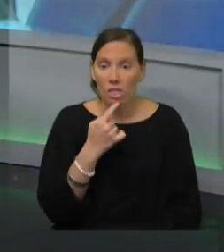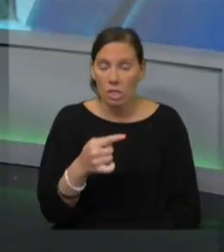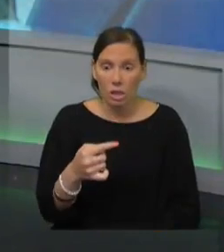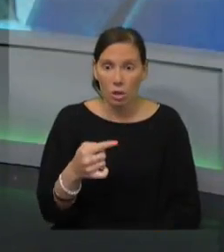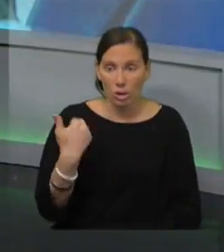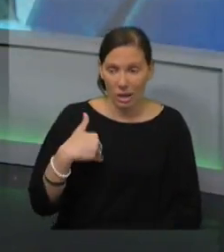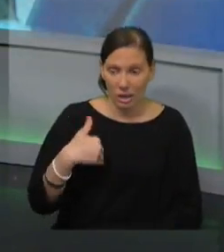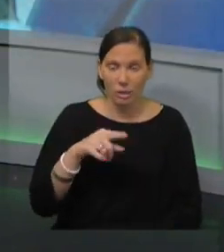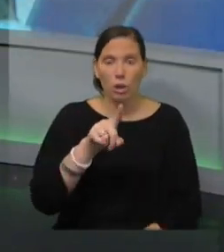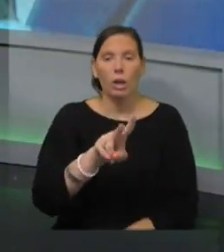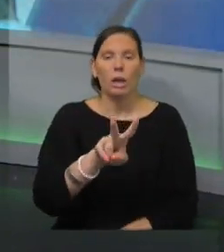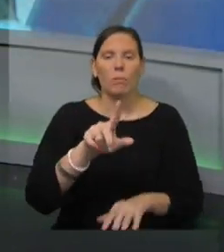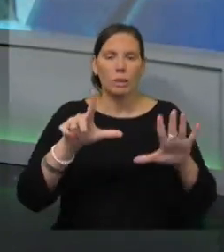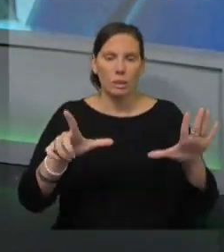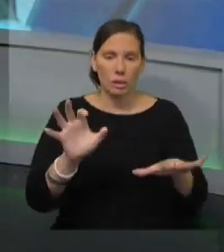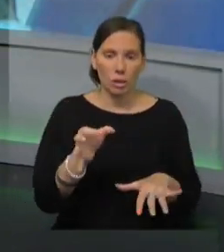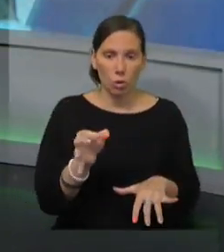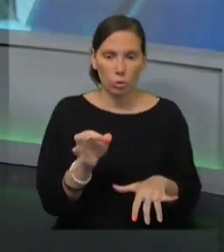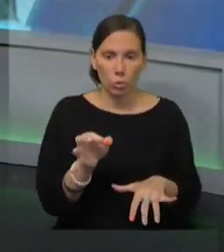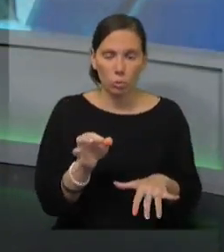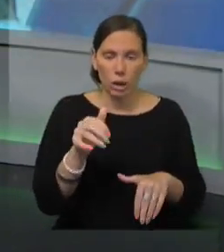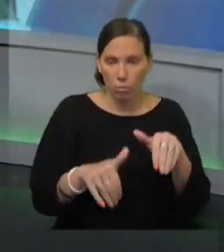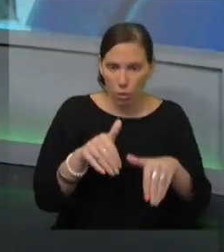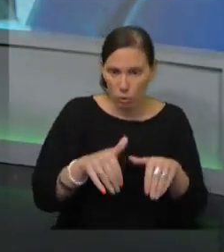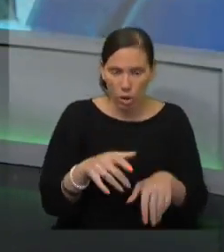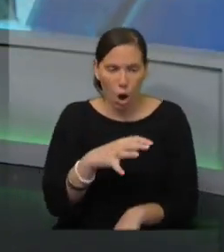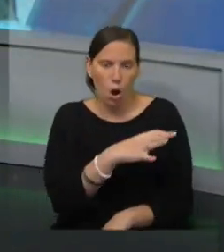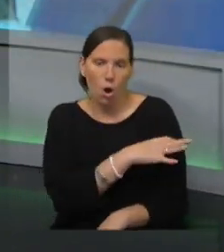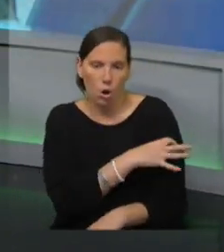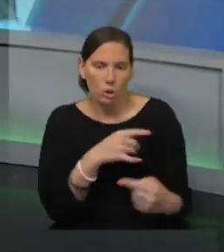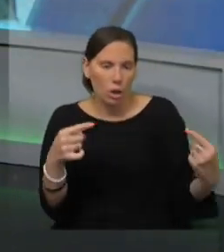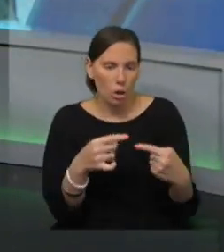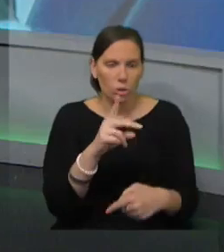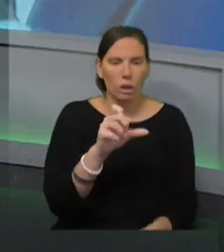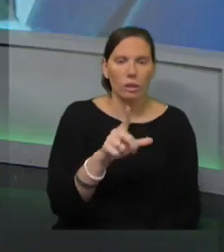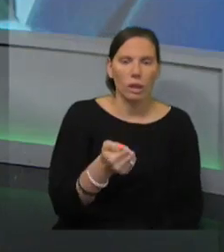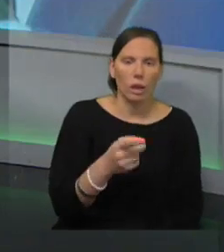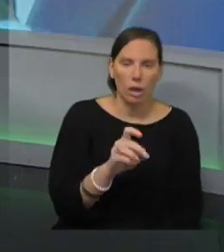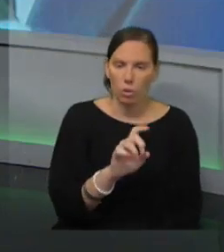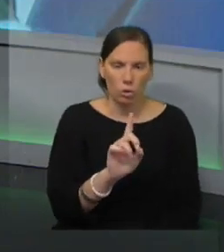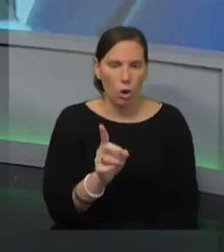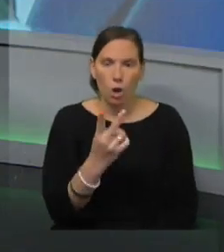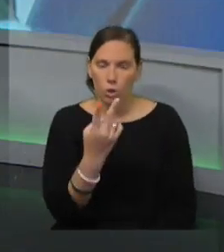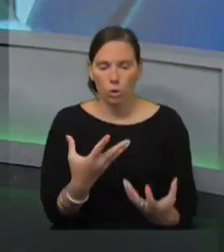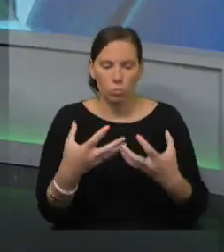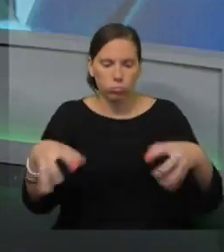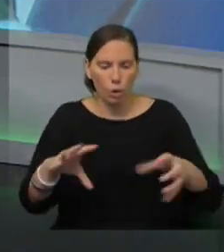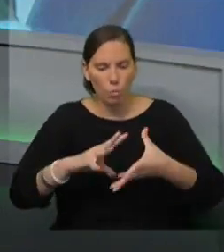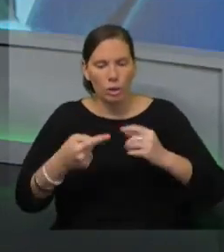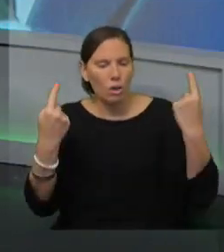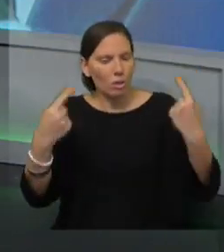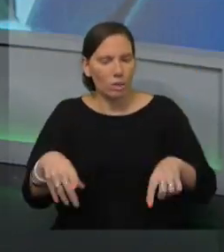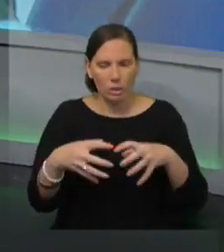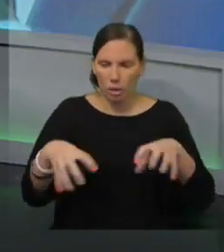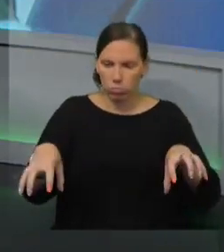Aires que el 27 de octubre la disputa no es entre ors y Álvaro Delgado sino entre dos modelos bien diferentes